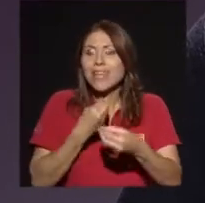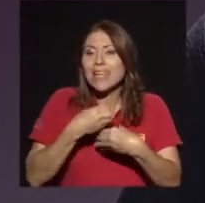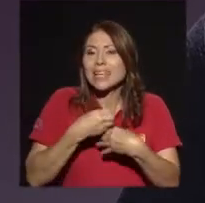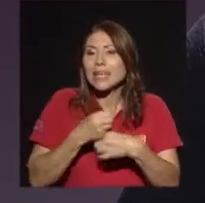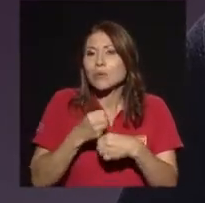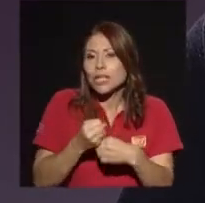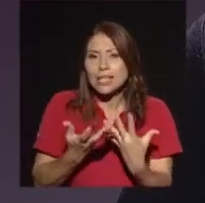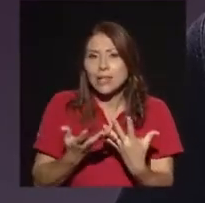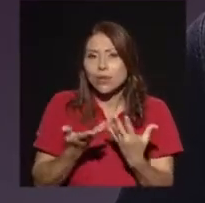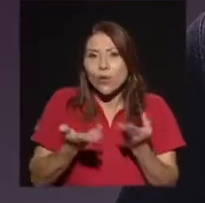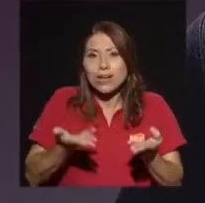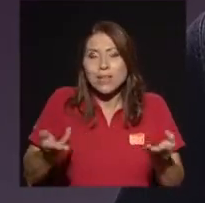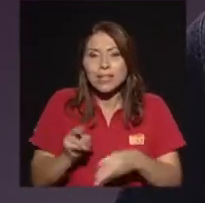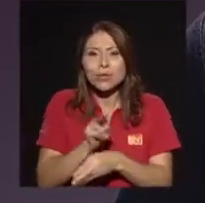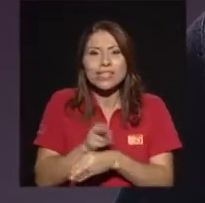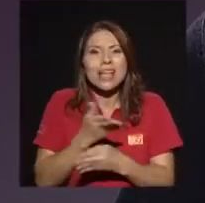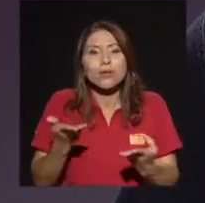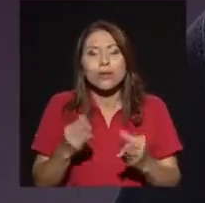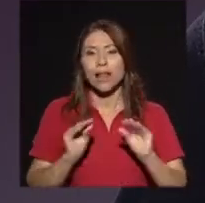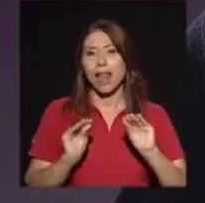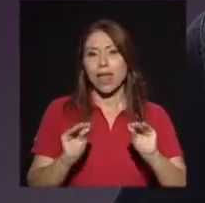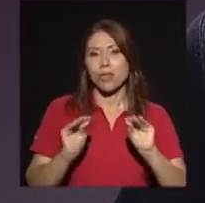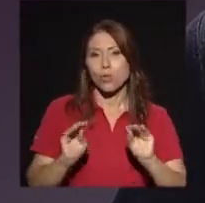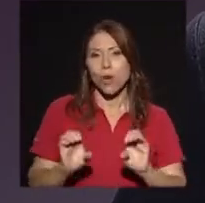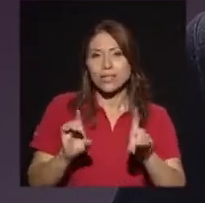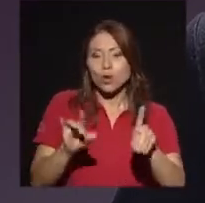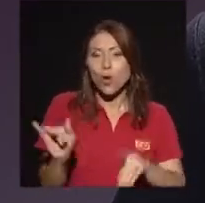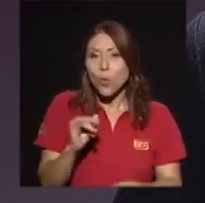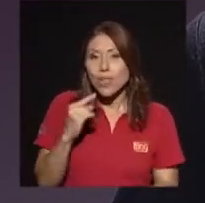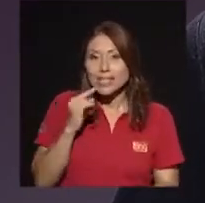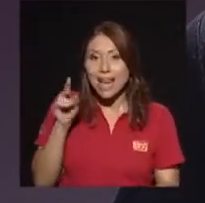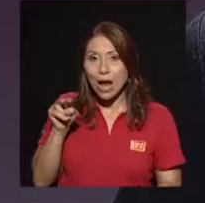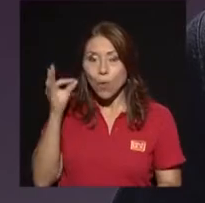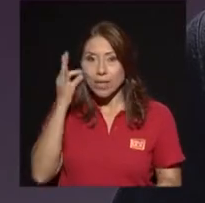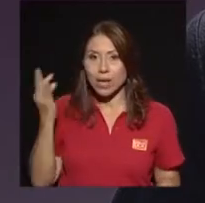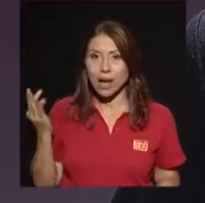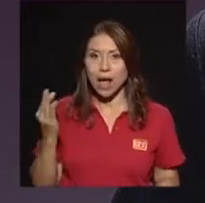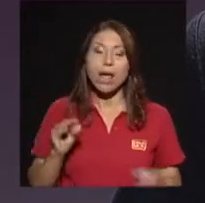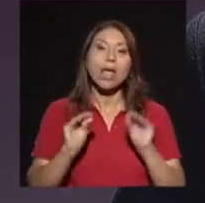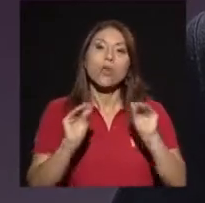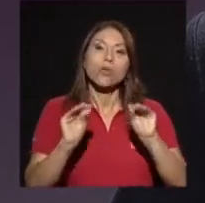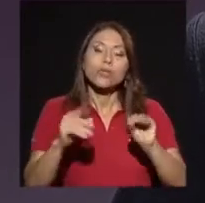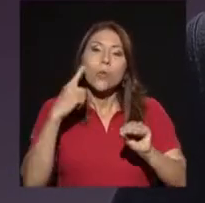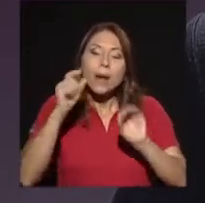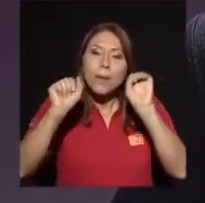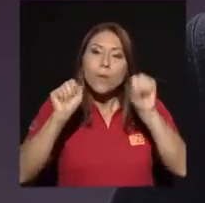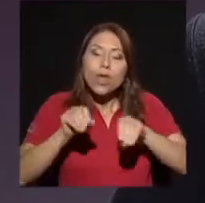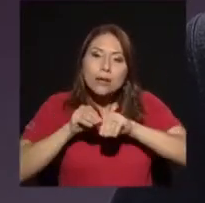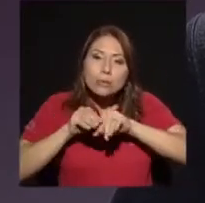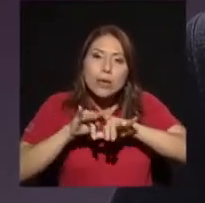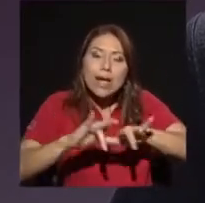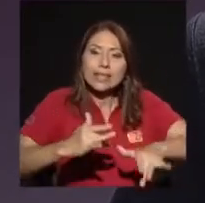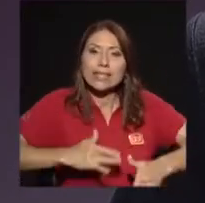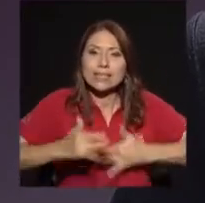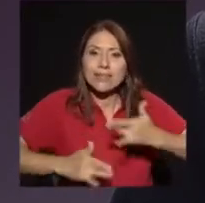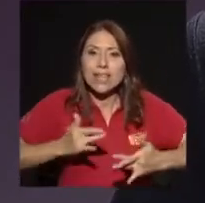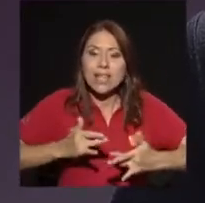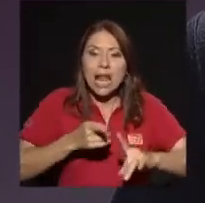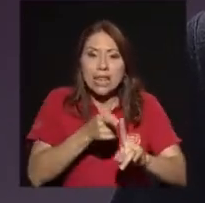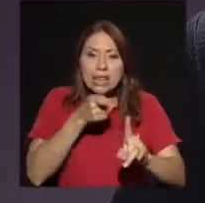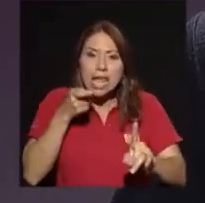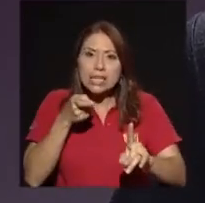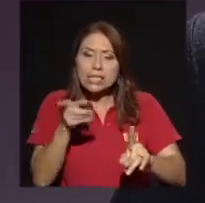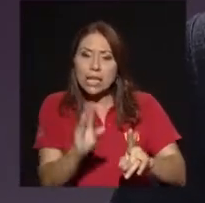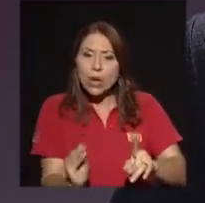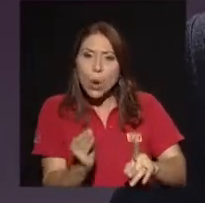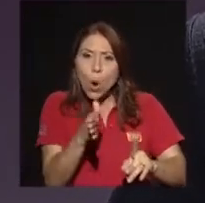estamos utilizando, es la educación, como decía la compañera. Estamos utilizando la educación para poder sensibilizar desde la población joven y que ellos